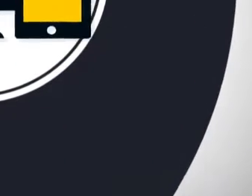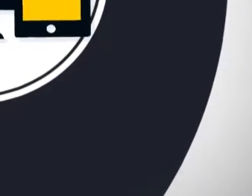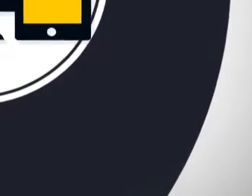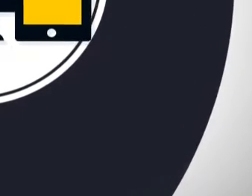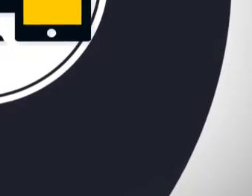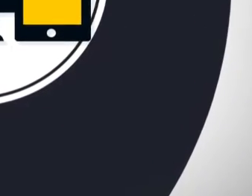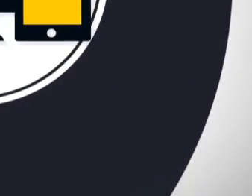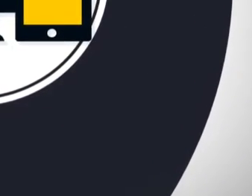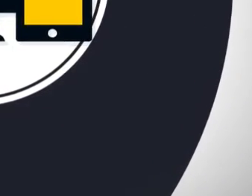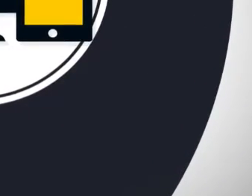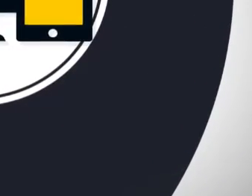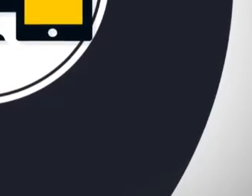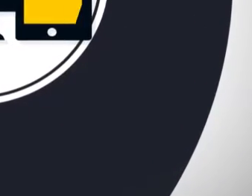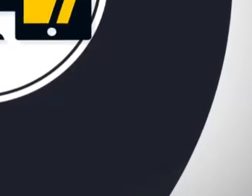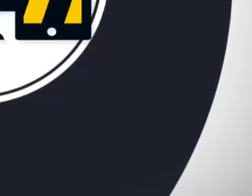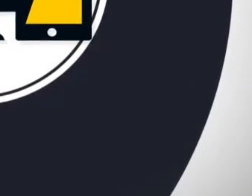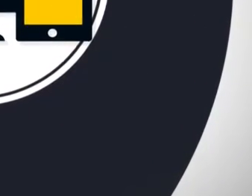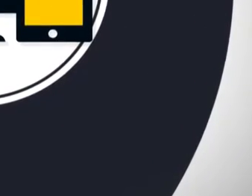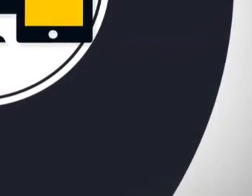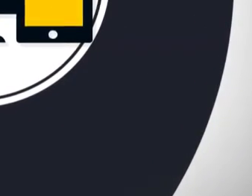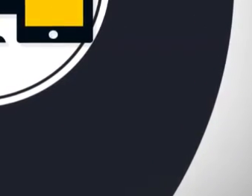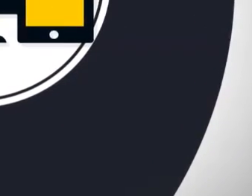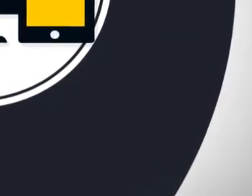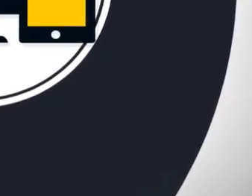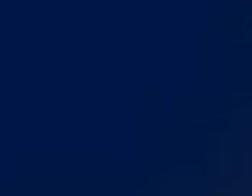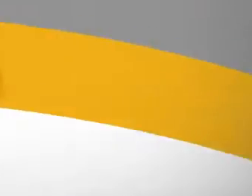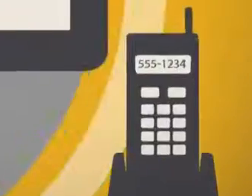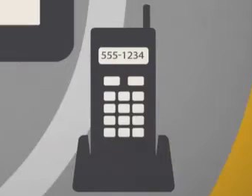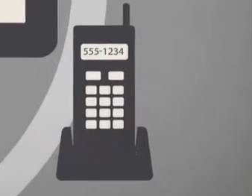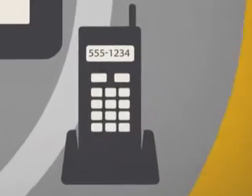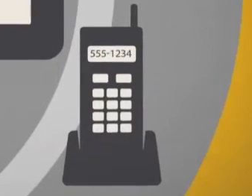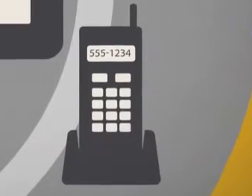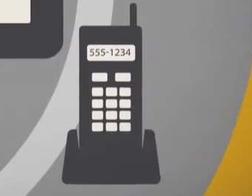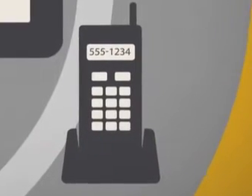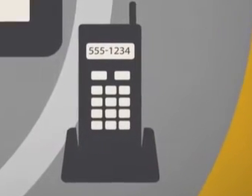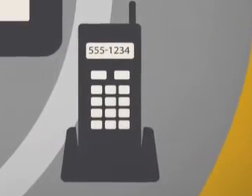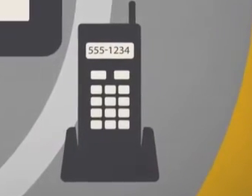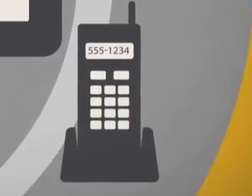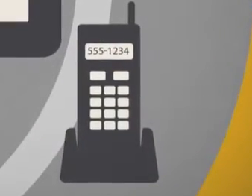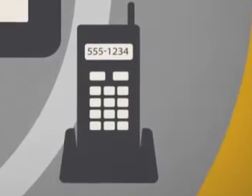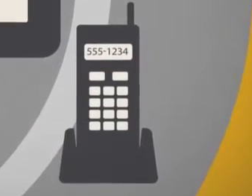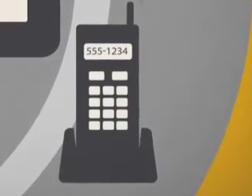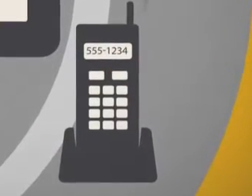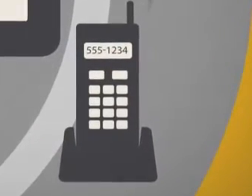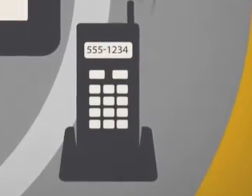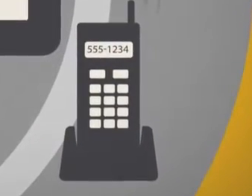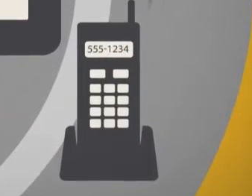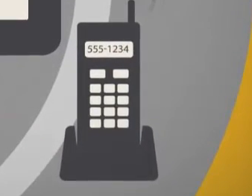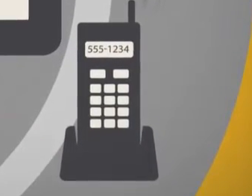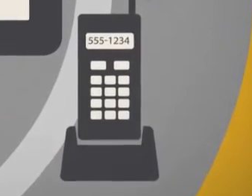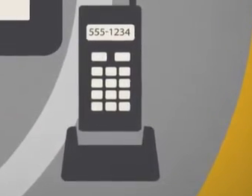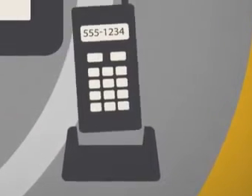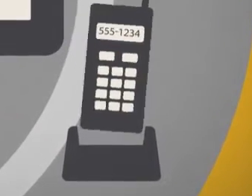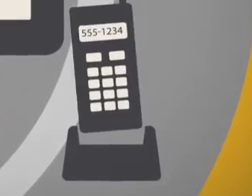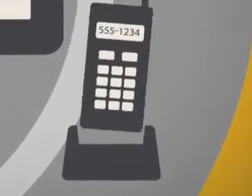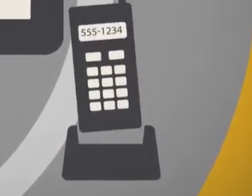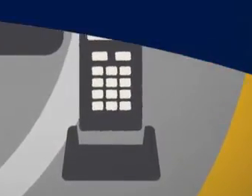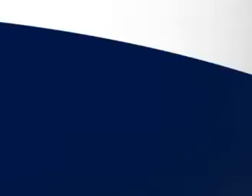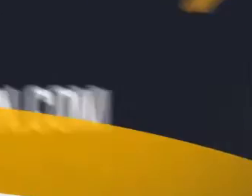Comerciales, wipes, banners, menciones en nuestros programas y muchas otras opciones que potenciarán tu negocio a